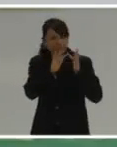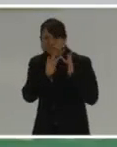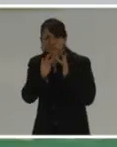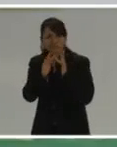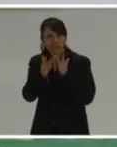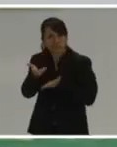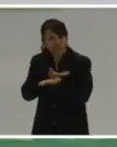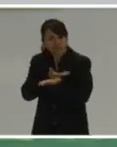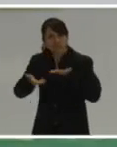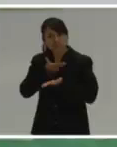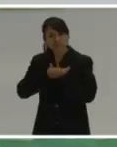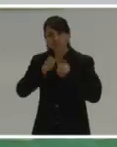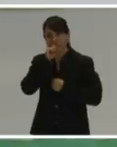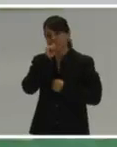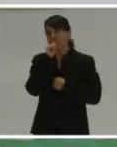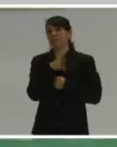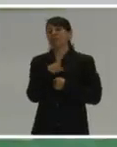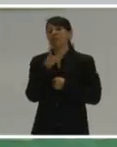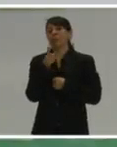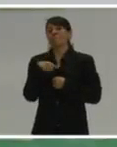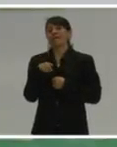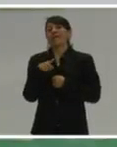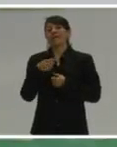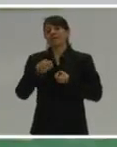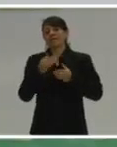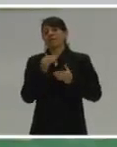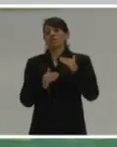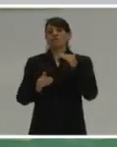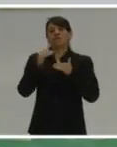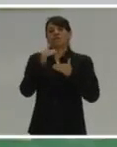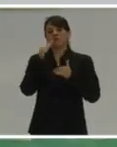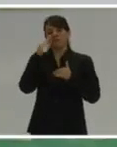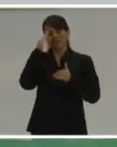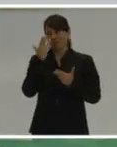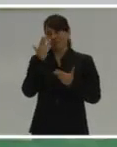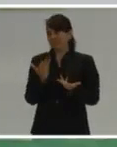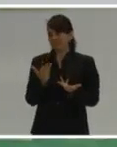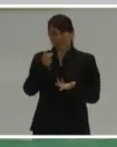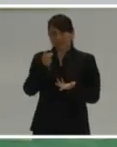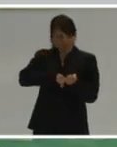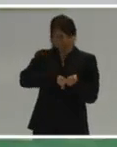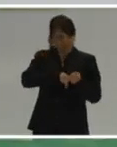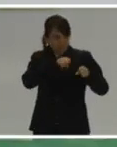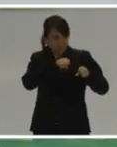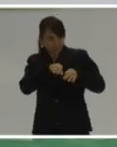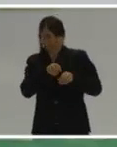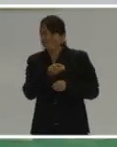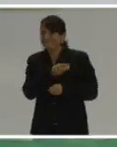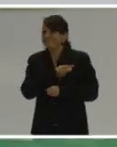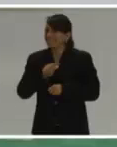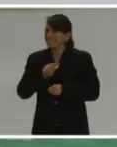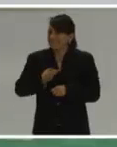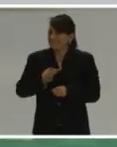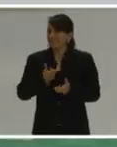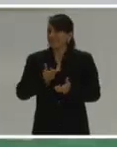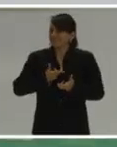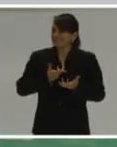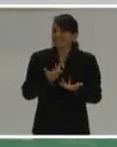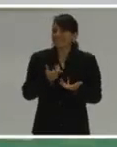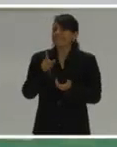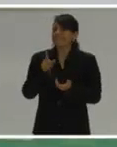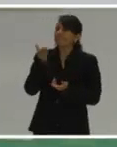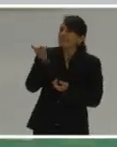Los tribunales departamentales tienen que contratar, es tan importante el involucramiento de